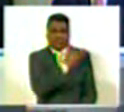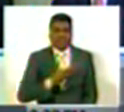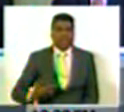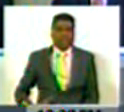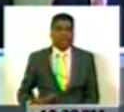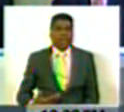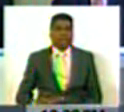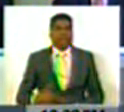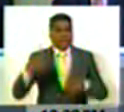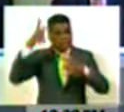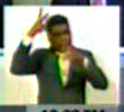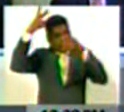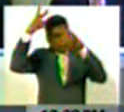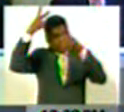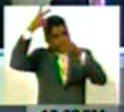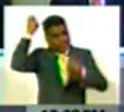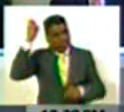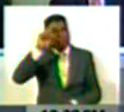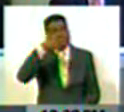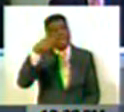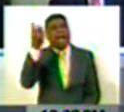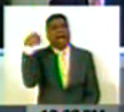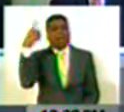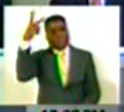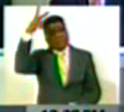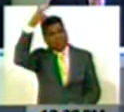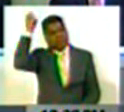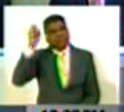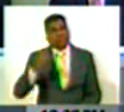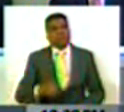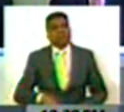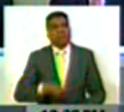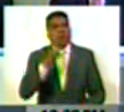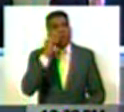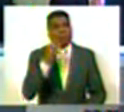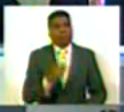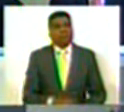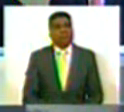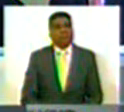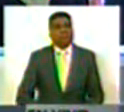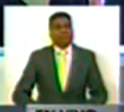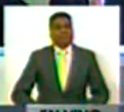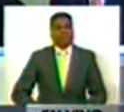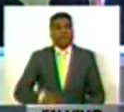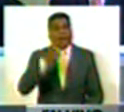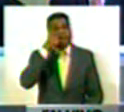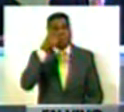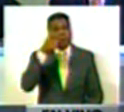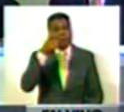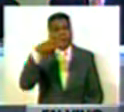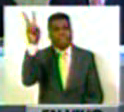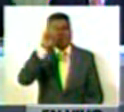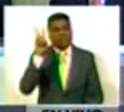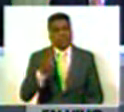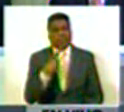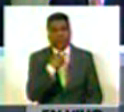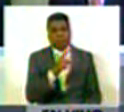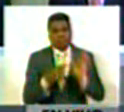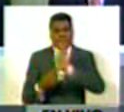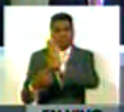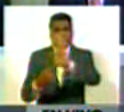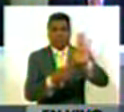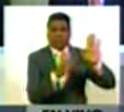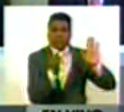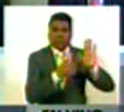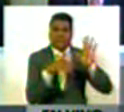querido embajador y ex canciller Roy Chatterton Matos. El pueblo de Venezuela, lo estamos viendo,